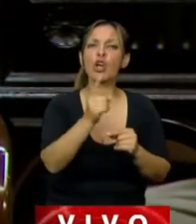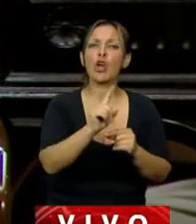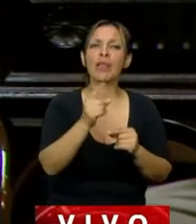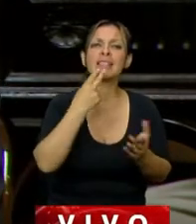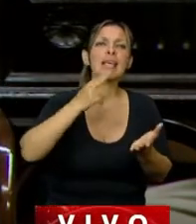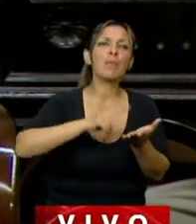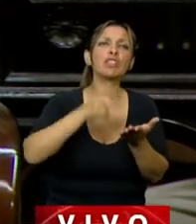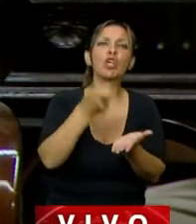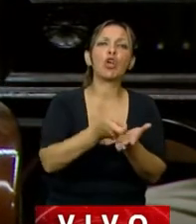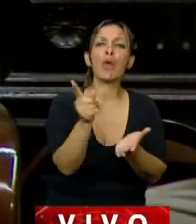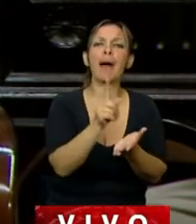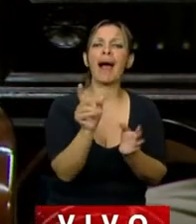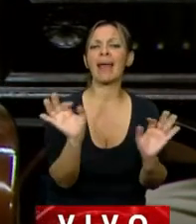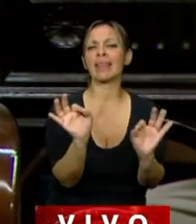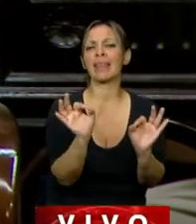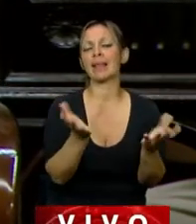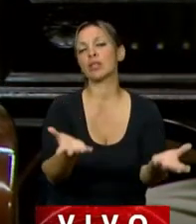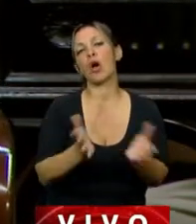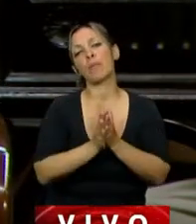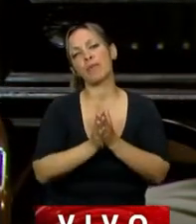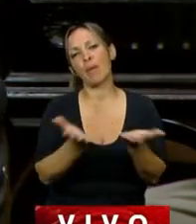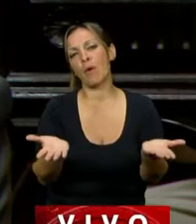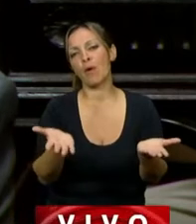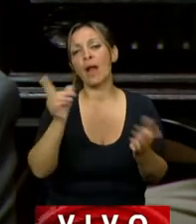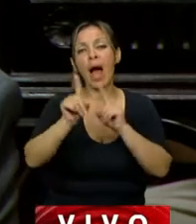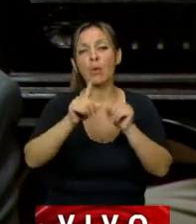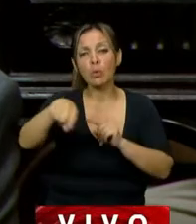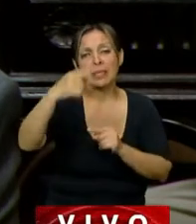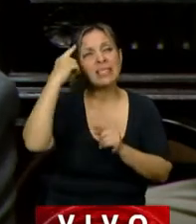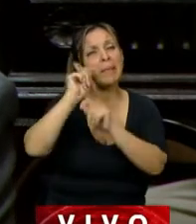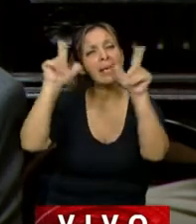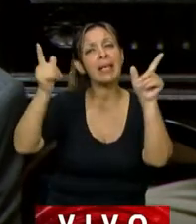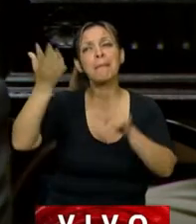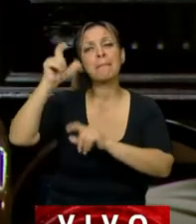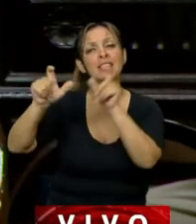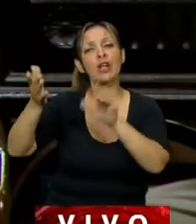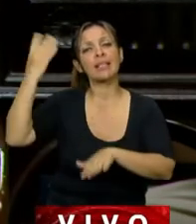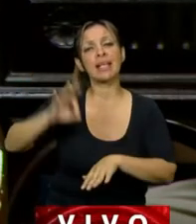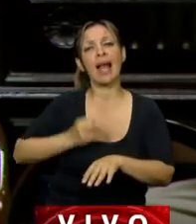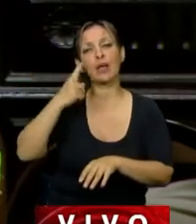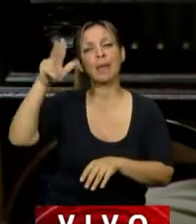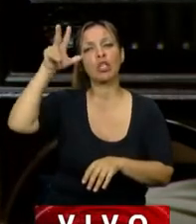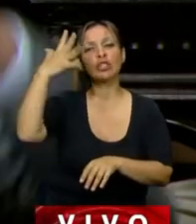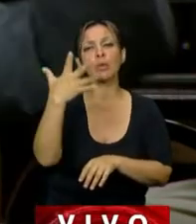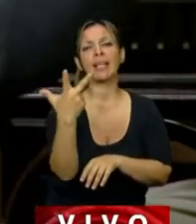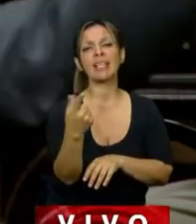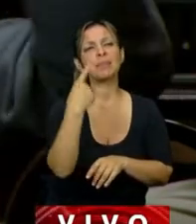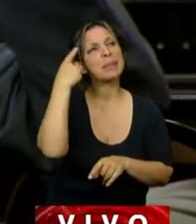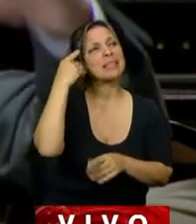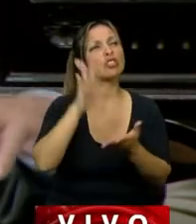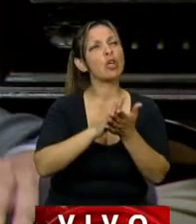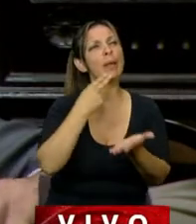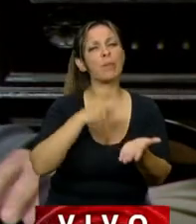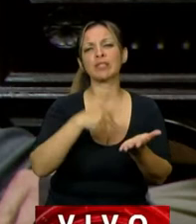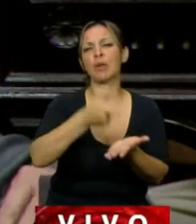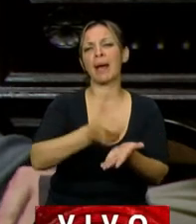impuestos. Alguien podría pensar que los constituyentes del 53 pensaron en este artículo para que no paguen impuestos. Me parece que no, se tomó